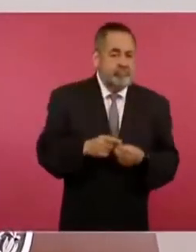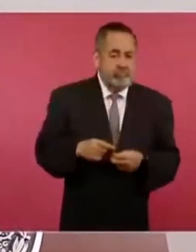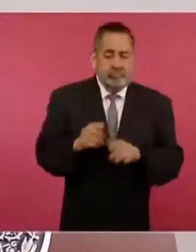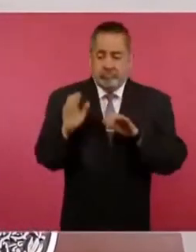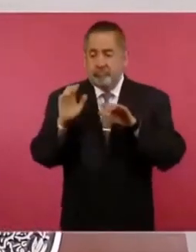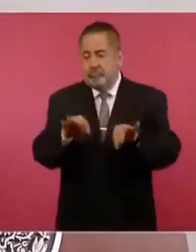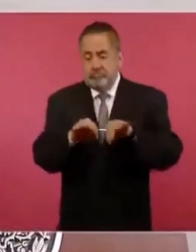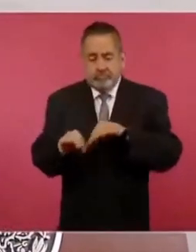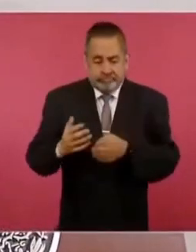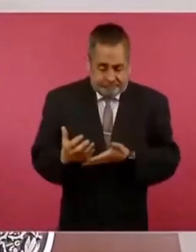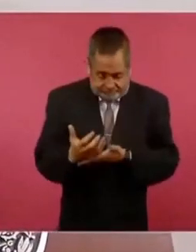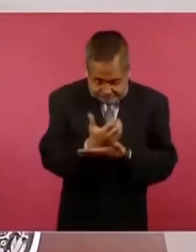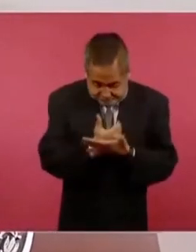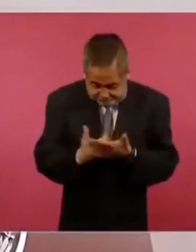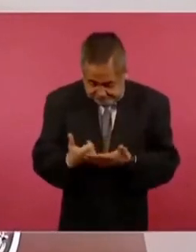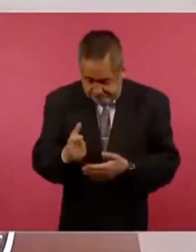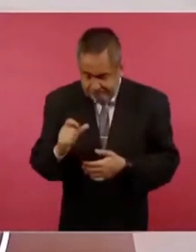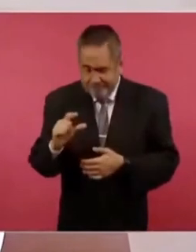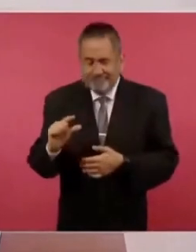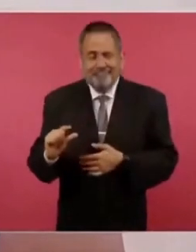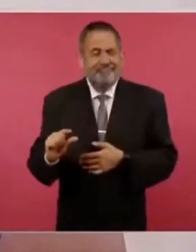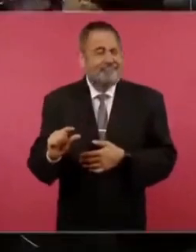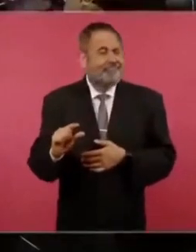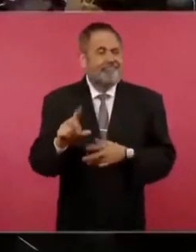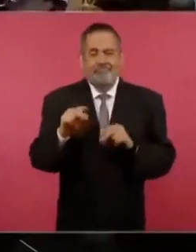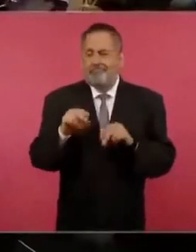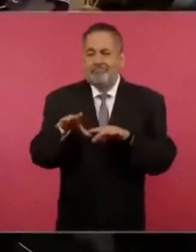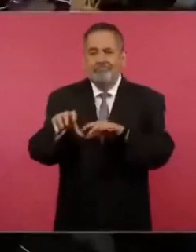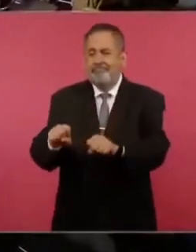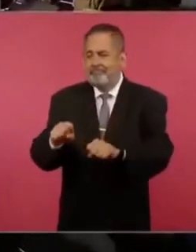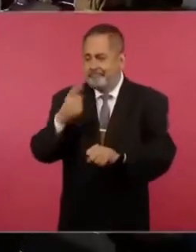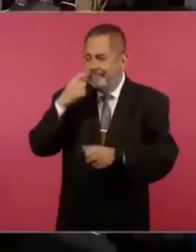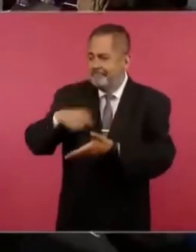no alcanzaban ni para lo más indispensable